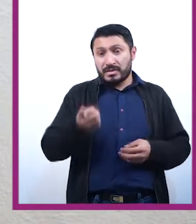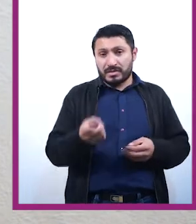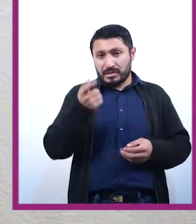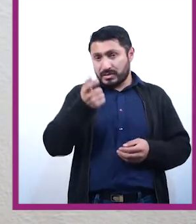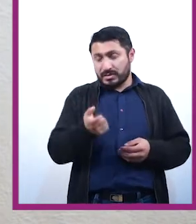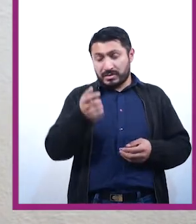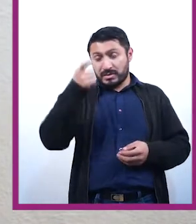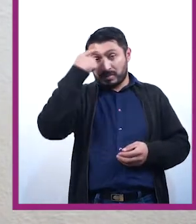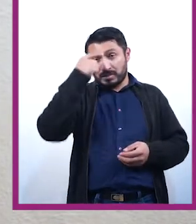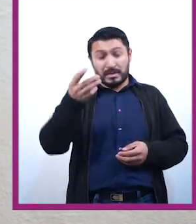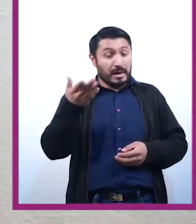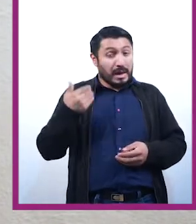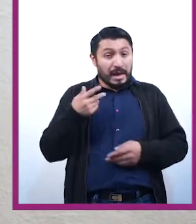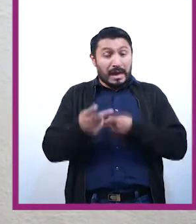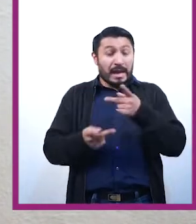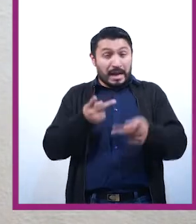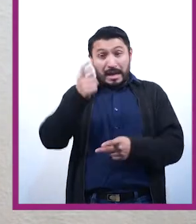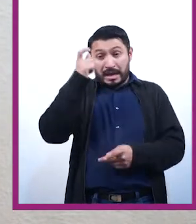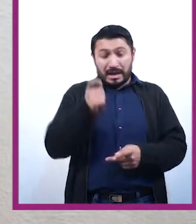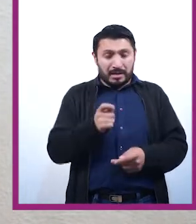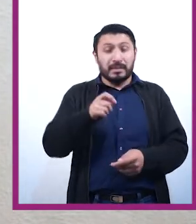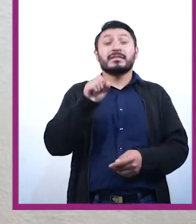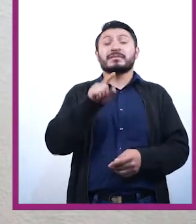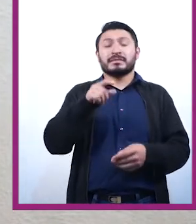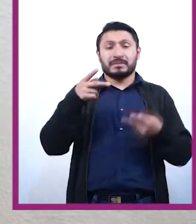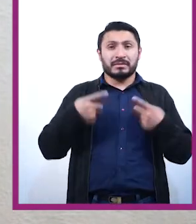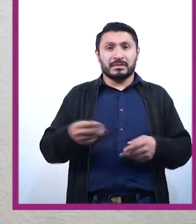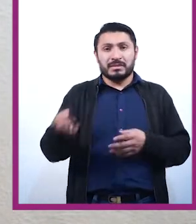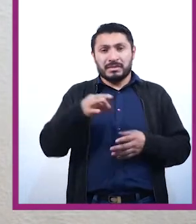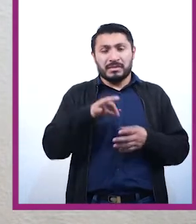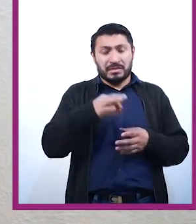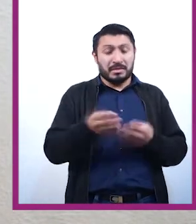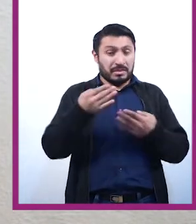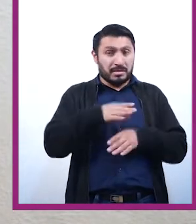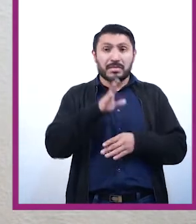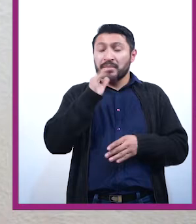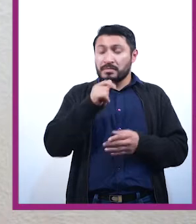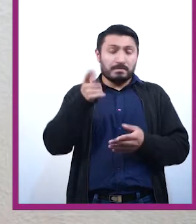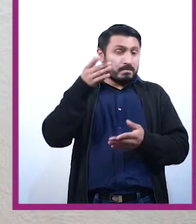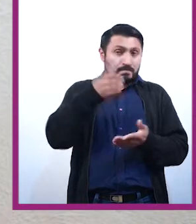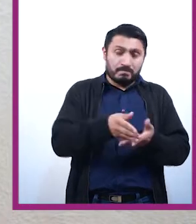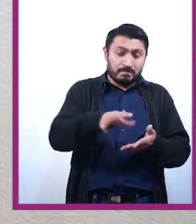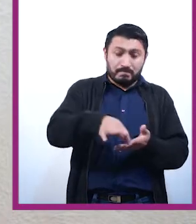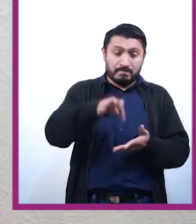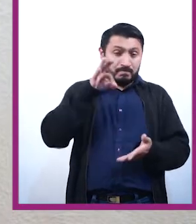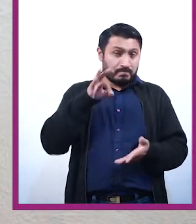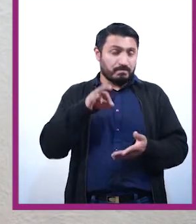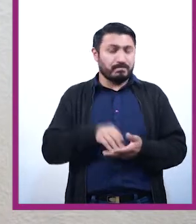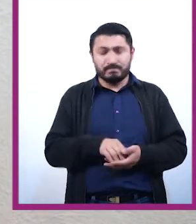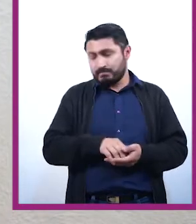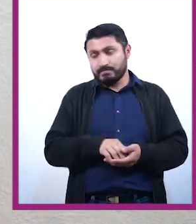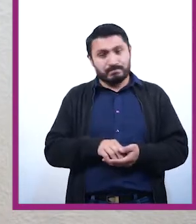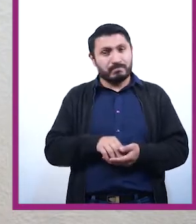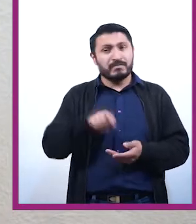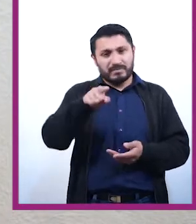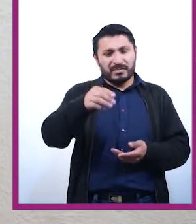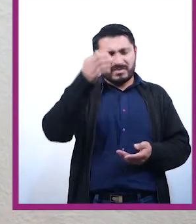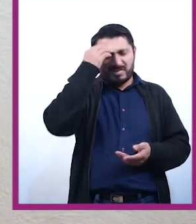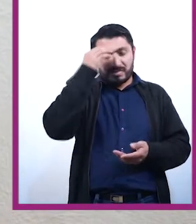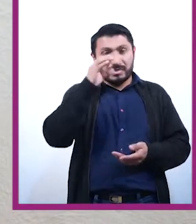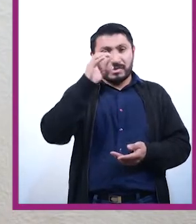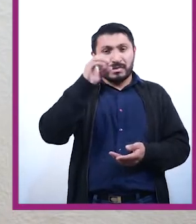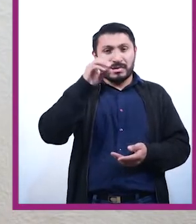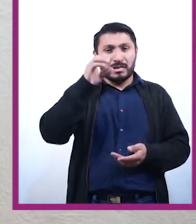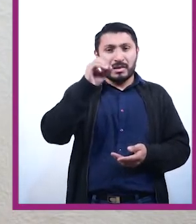para los créditos. Además, las personas que tenían ahorros en los bancos no pudieron acceder a ellos. ¿Te suena la palabra